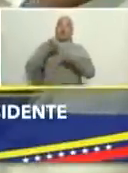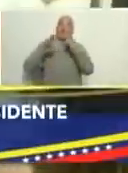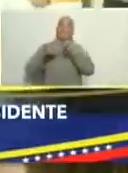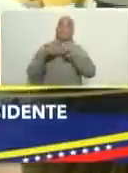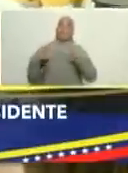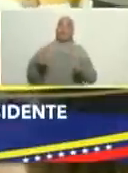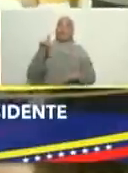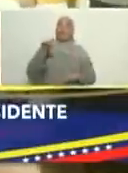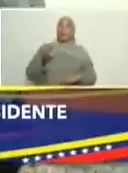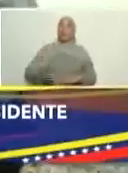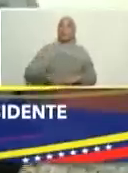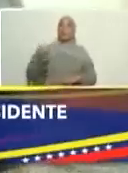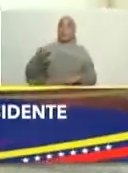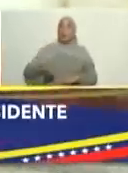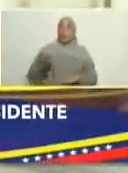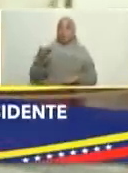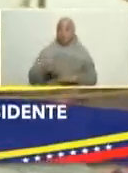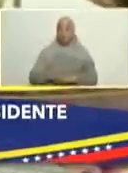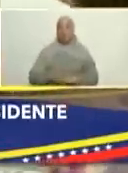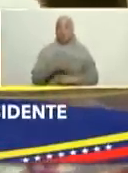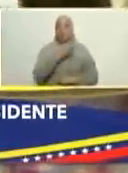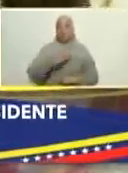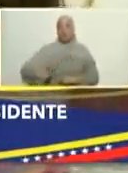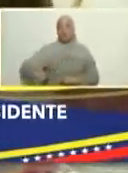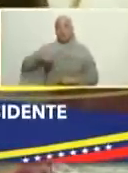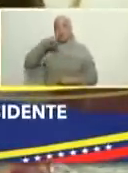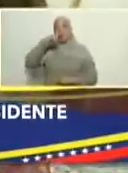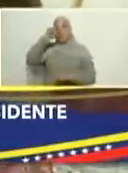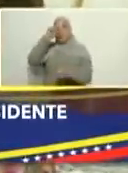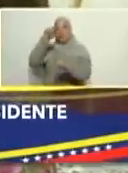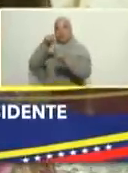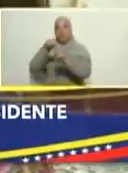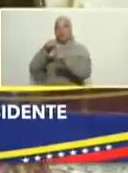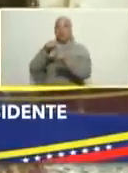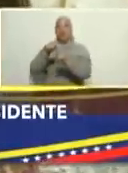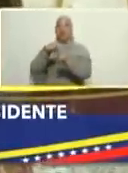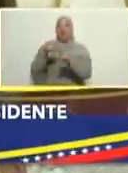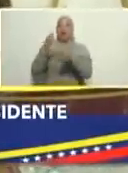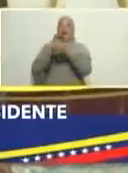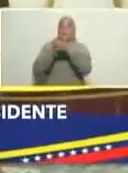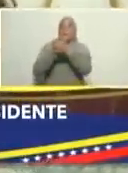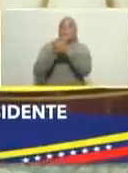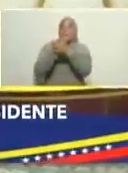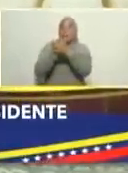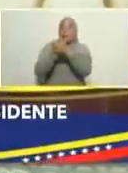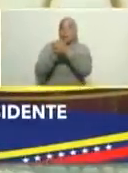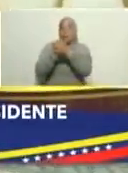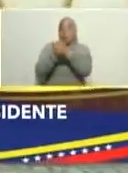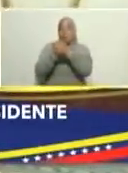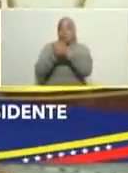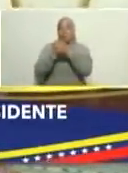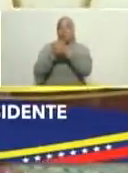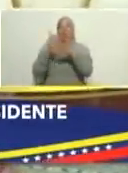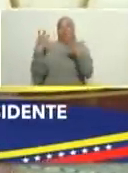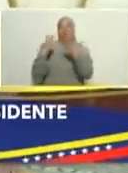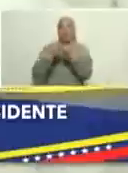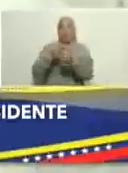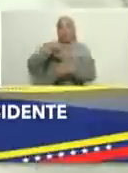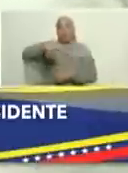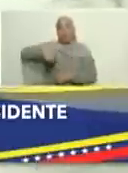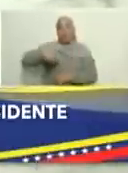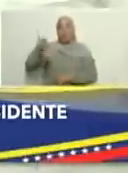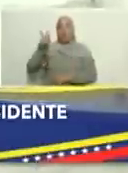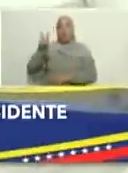lo señaló el presidente Nicolás Maduro Moros, señaló además la solidaridad expresada a través del acompañamiento de nuestro país